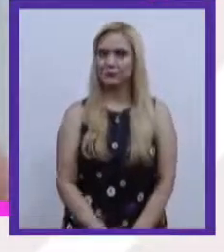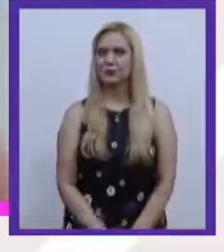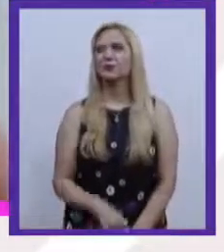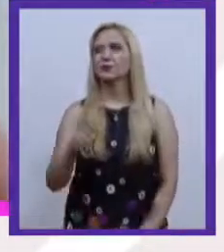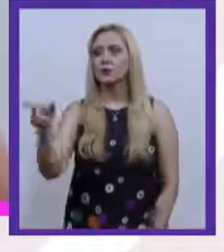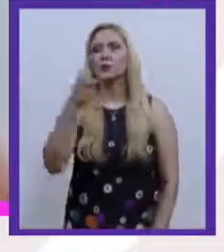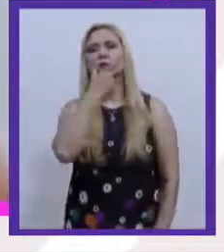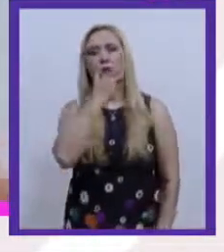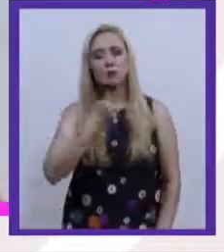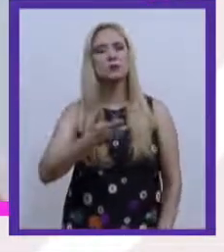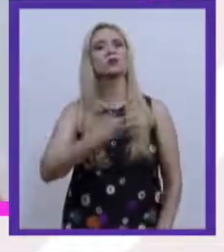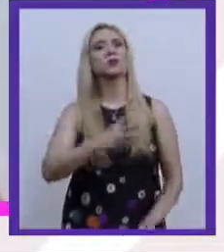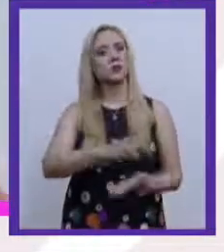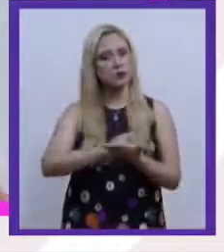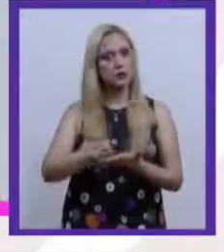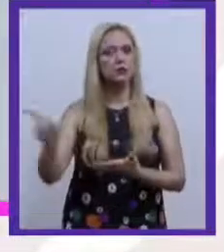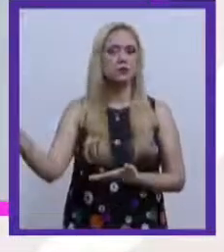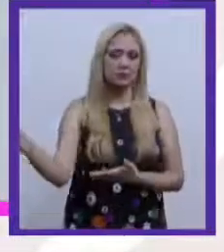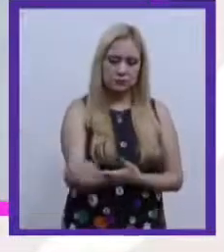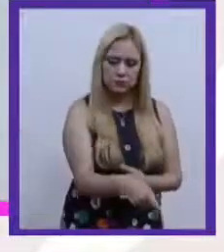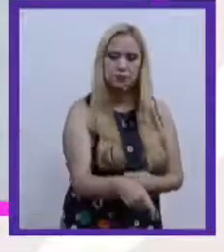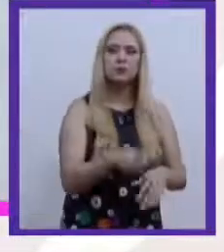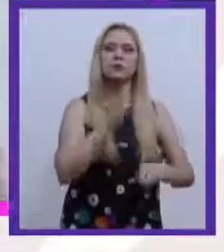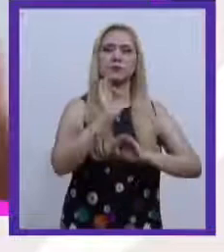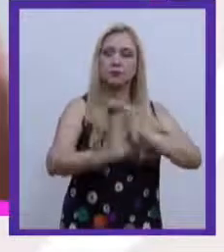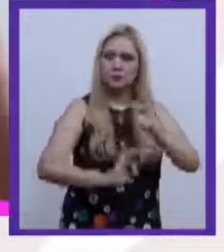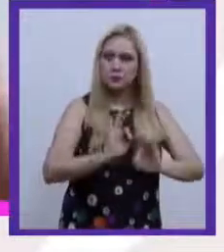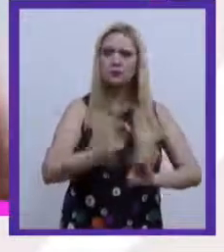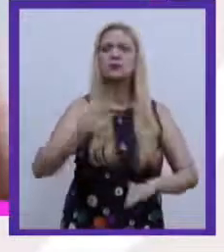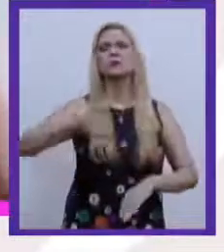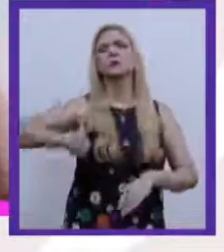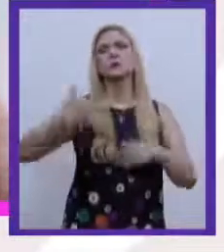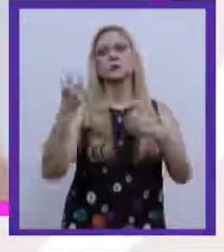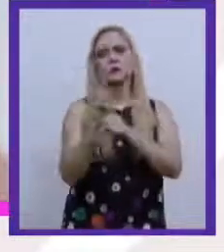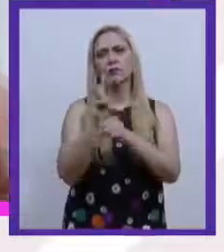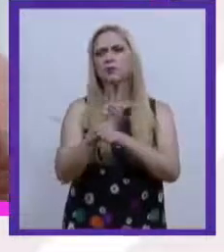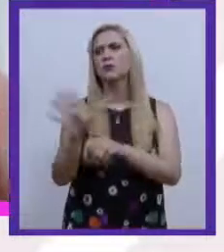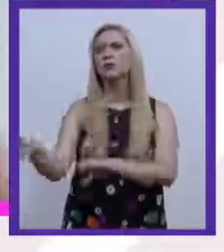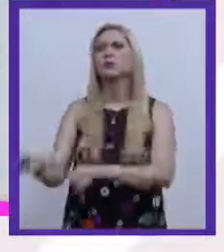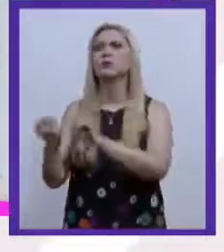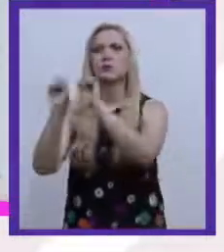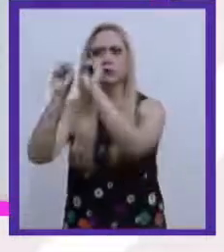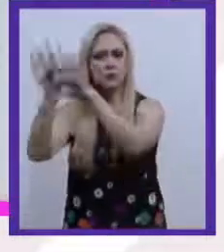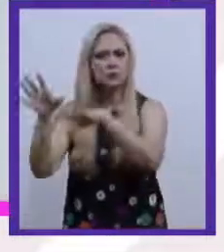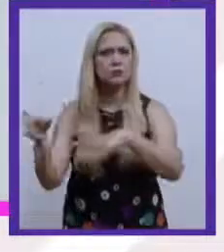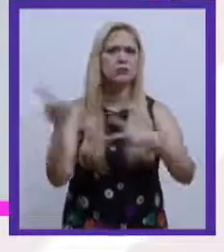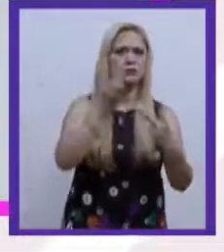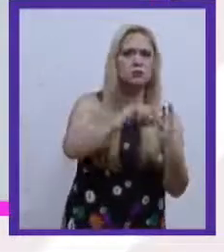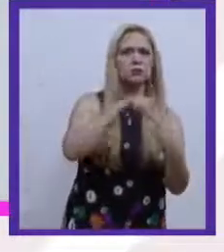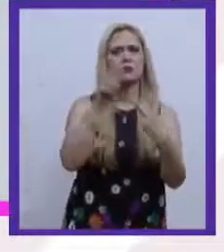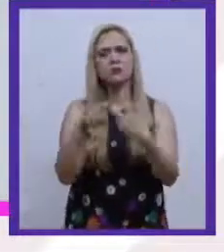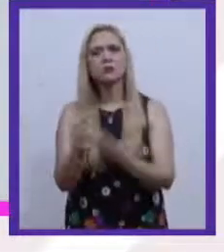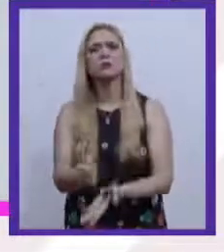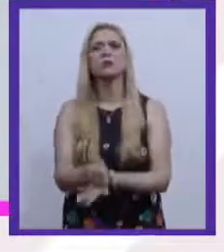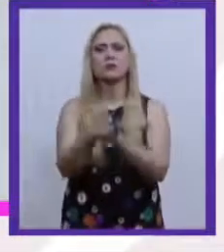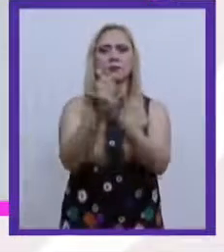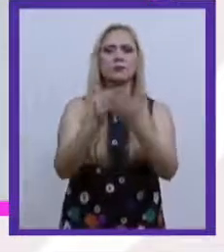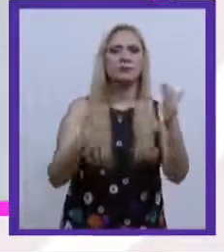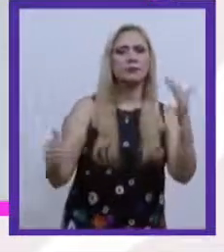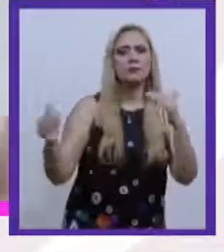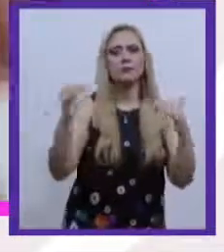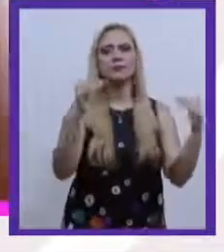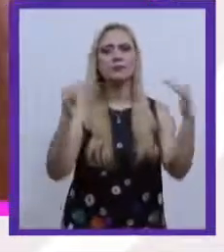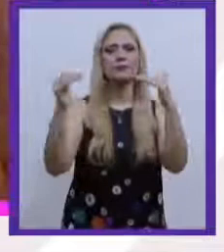como trabajadores tienen derecho a guarderías. Y con eso también nos vamos ayudando, ¿no?, a troquelar un nuevo